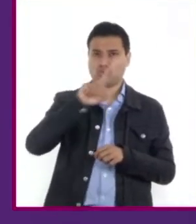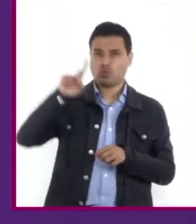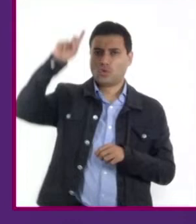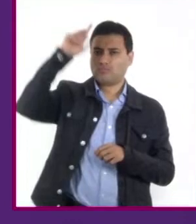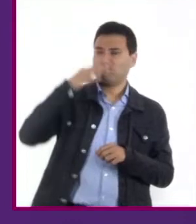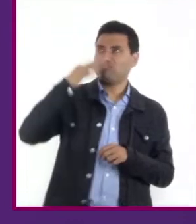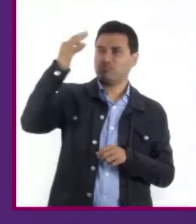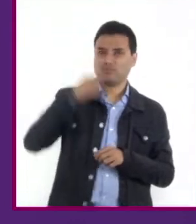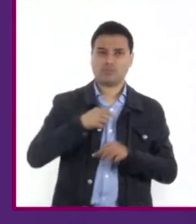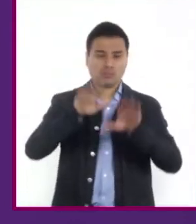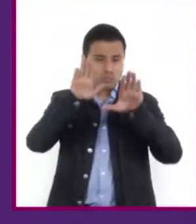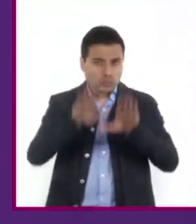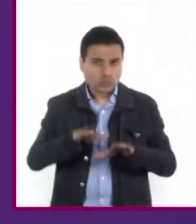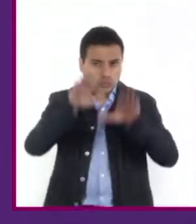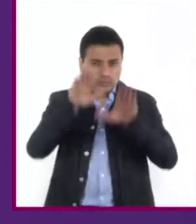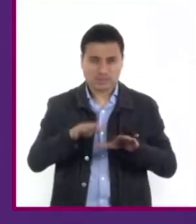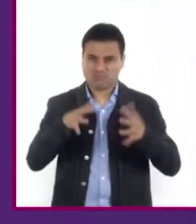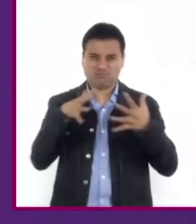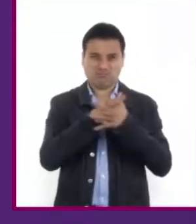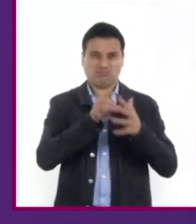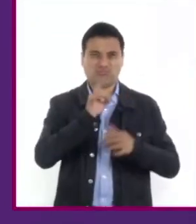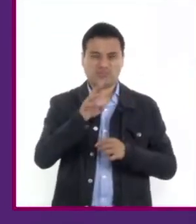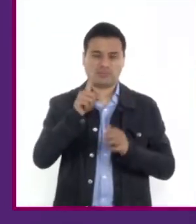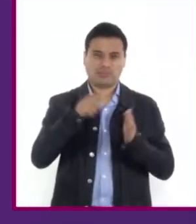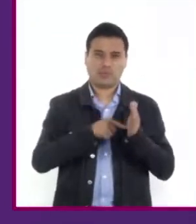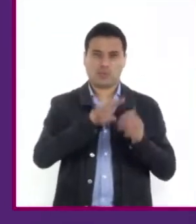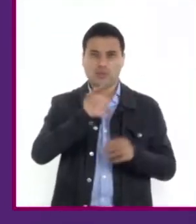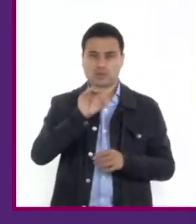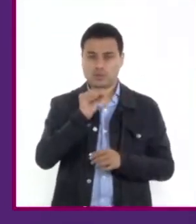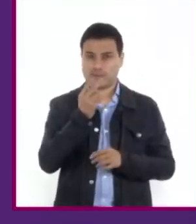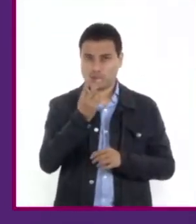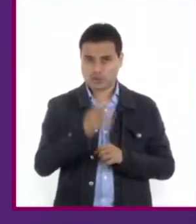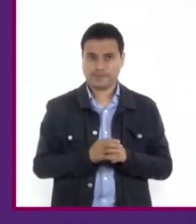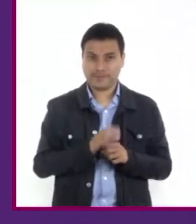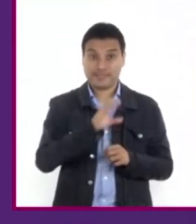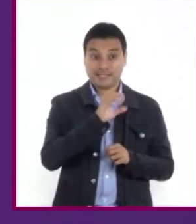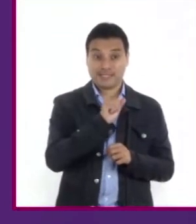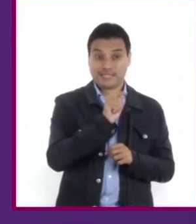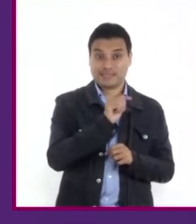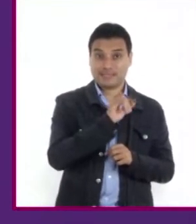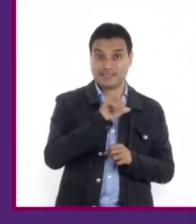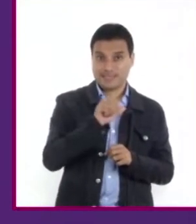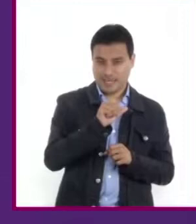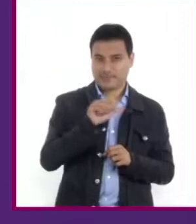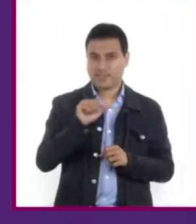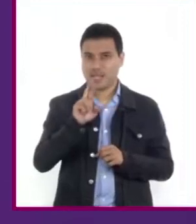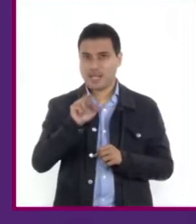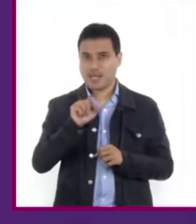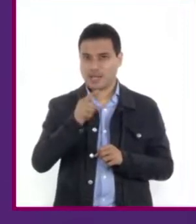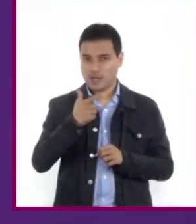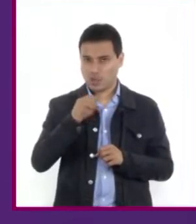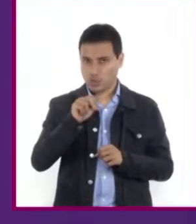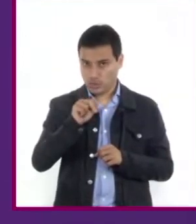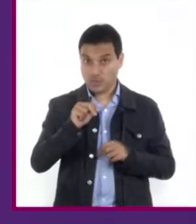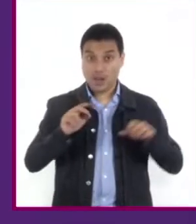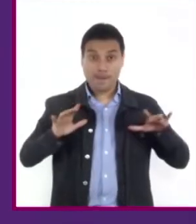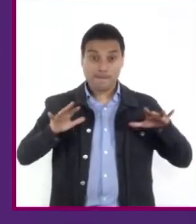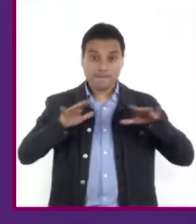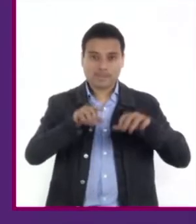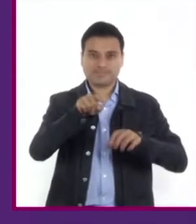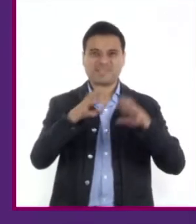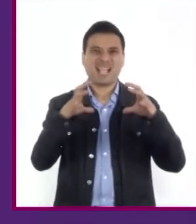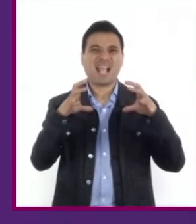musulmanes. En 1492, Castilla y Aragón conquistaron Granada, último reducto de la